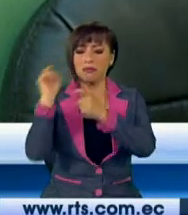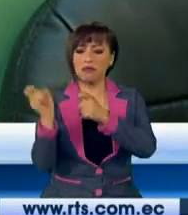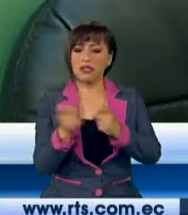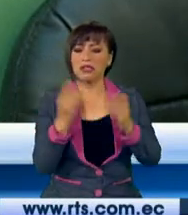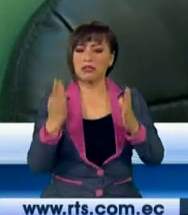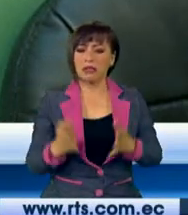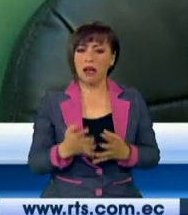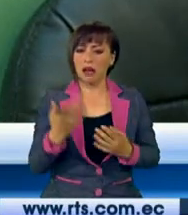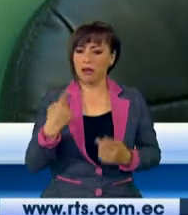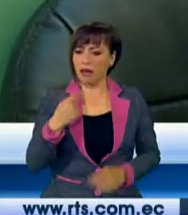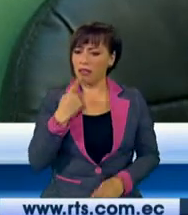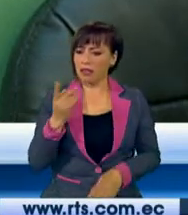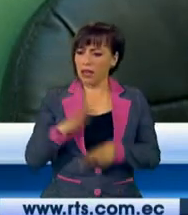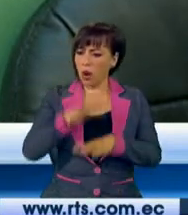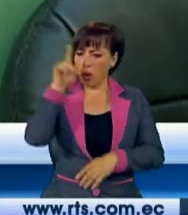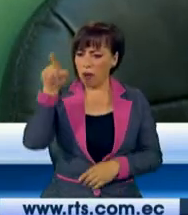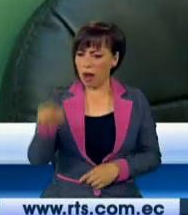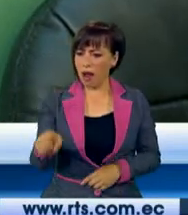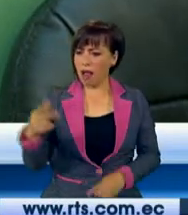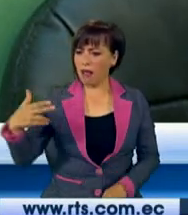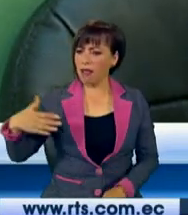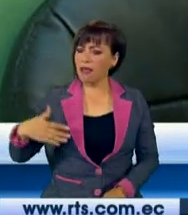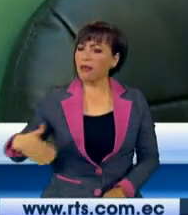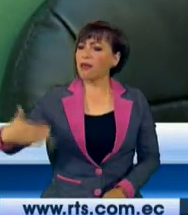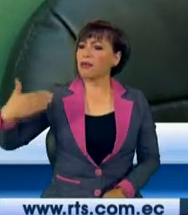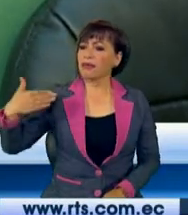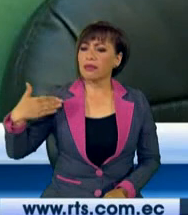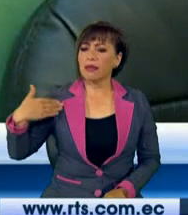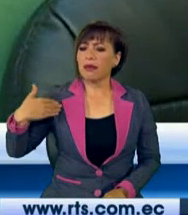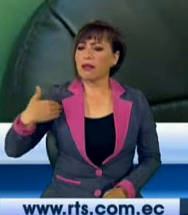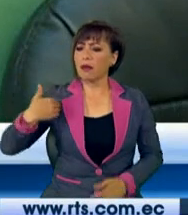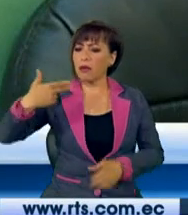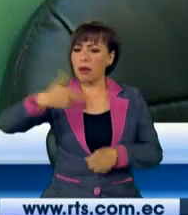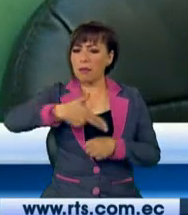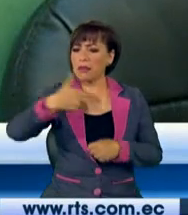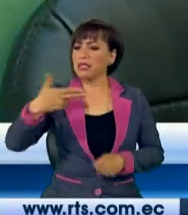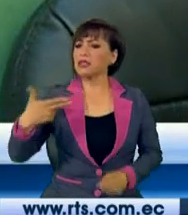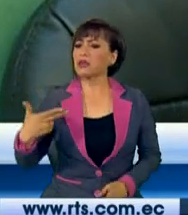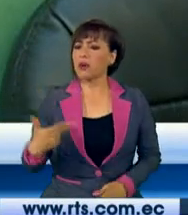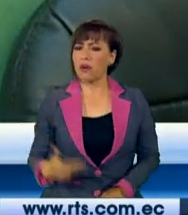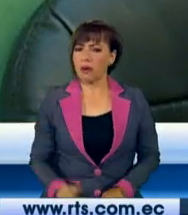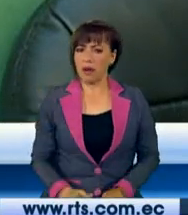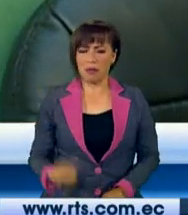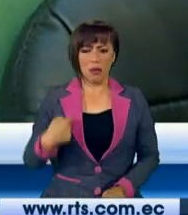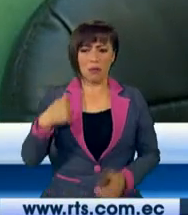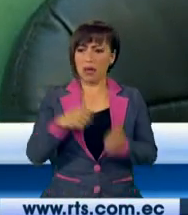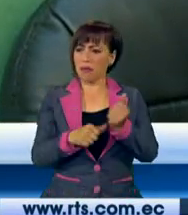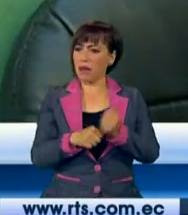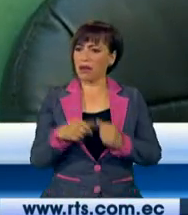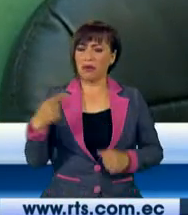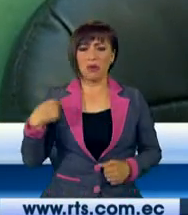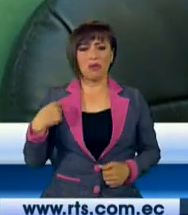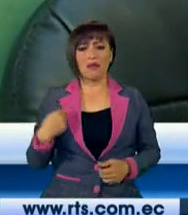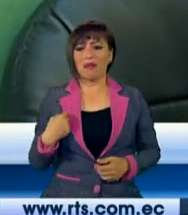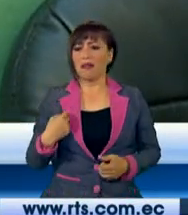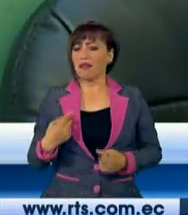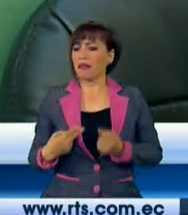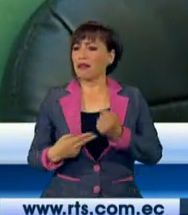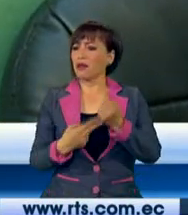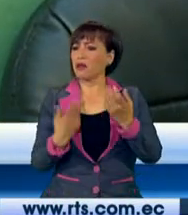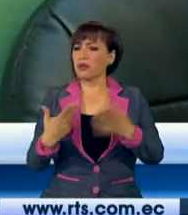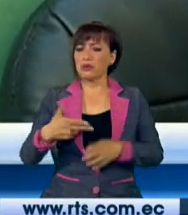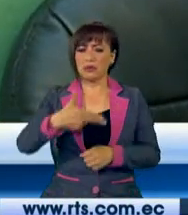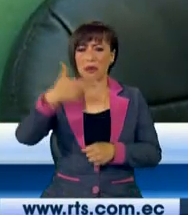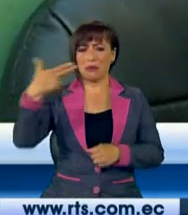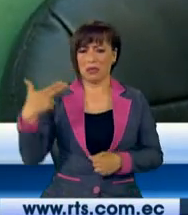acusó como que él tiene una pistola rayo láser. Y mi hermano, la verdad, no tiene recursos para él comprarse una pistola